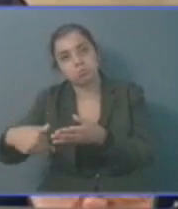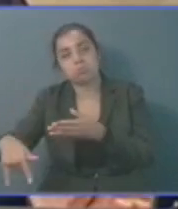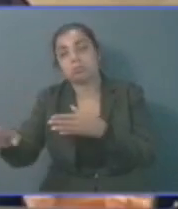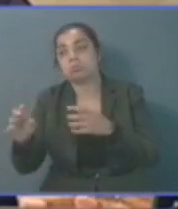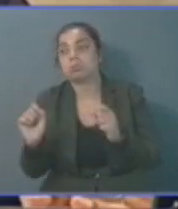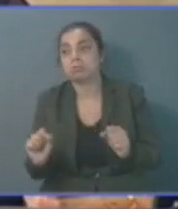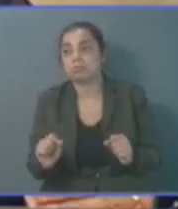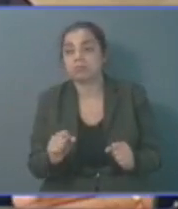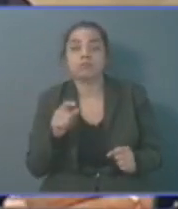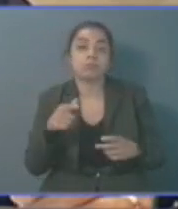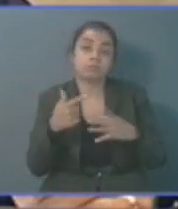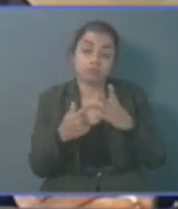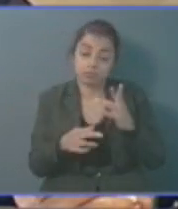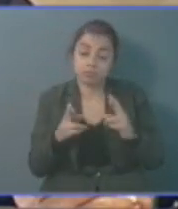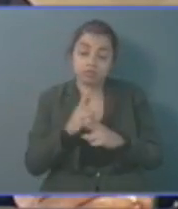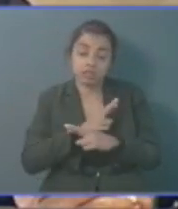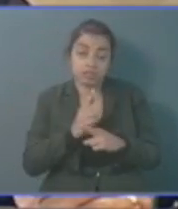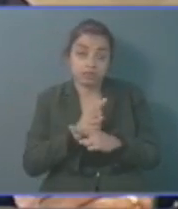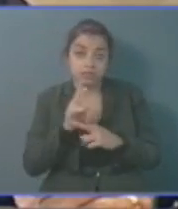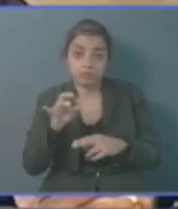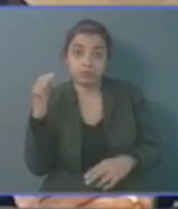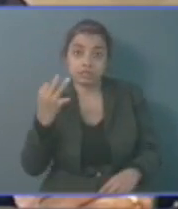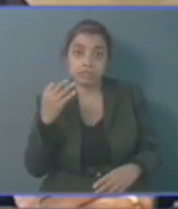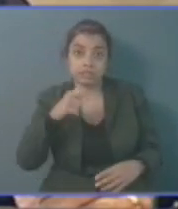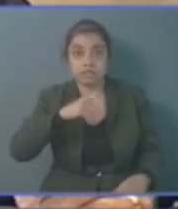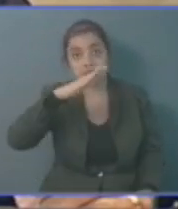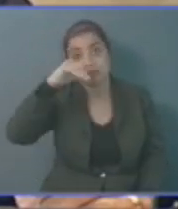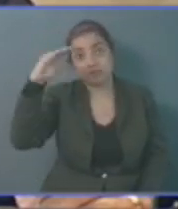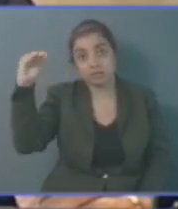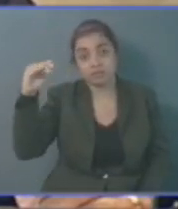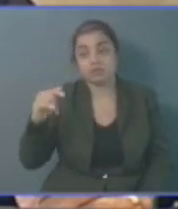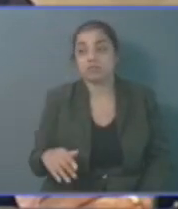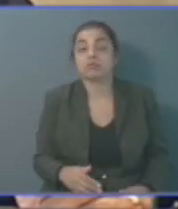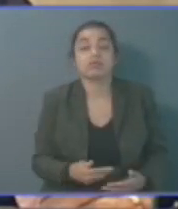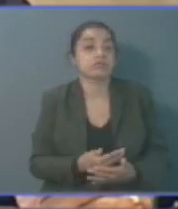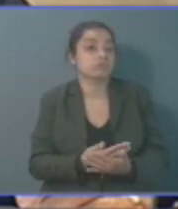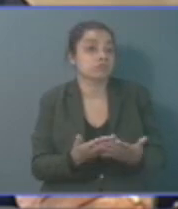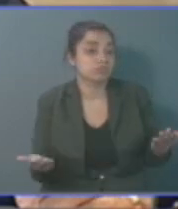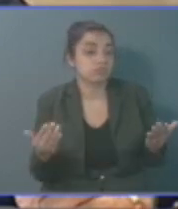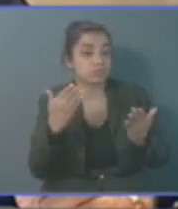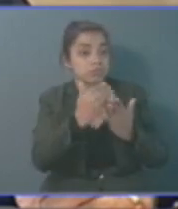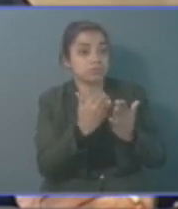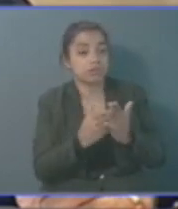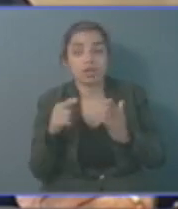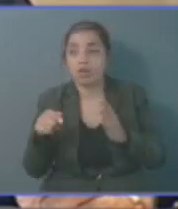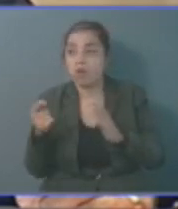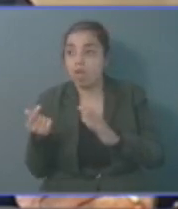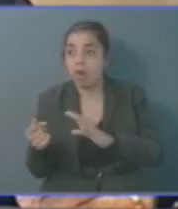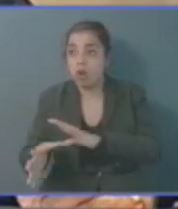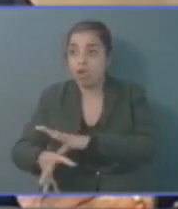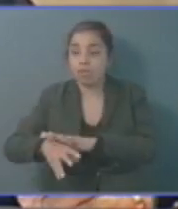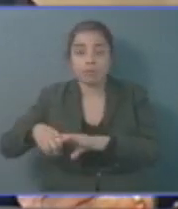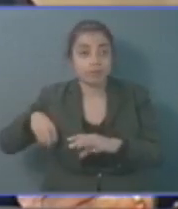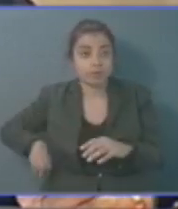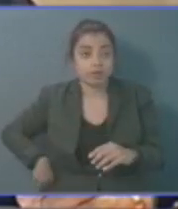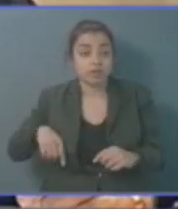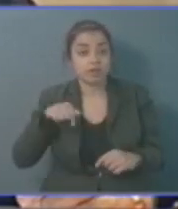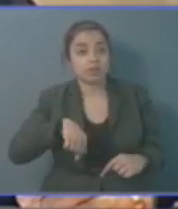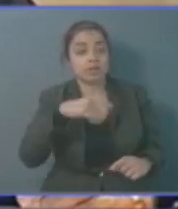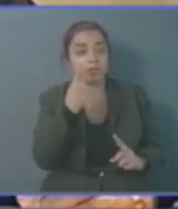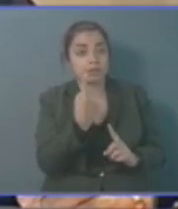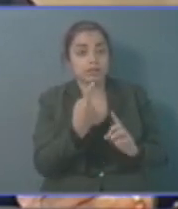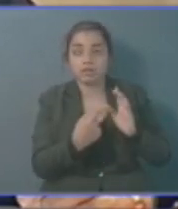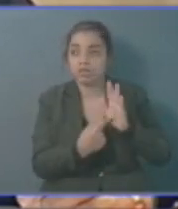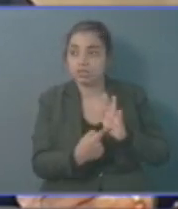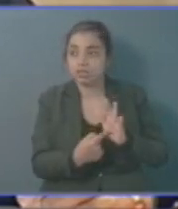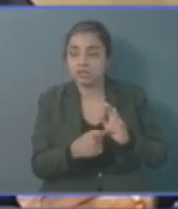pues porque esta es una reforma que la necesita el país. Hay muchos casos de corrupción. Ahorita hay una persona que está